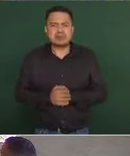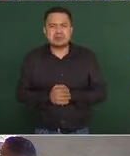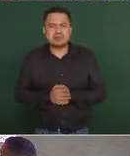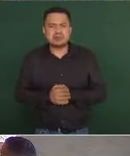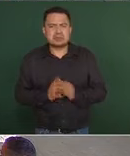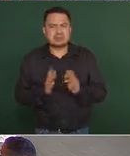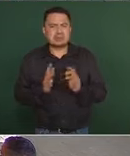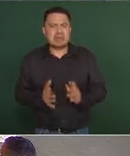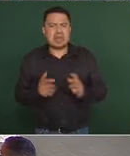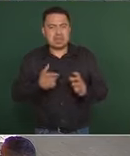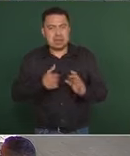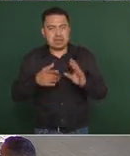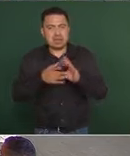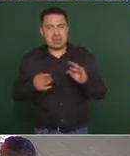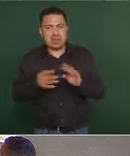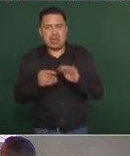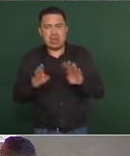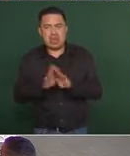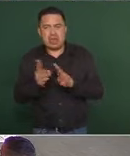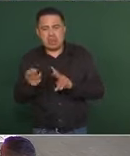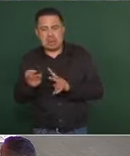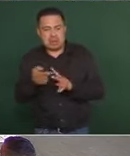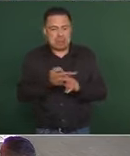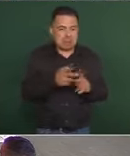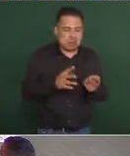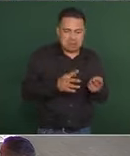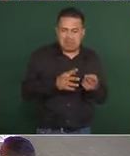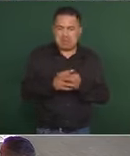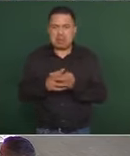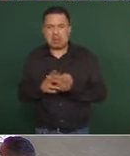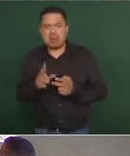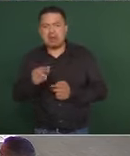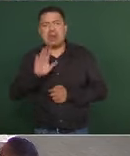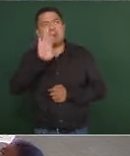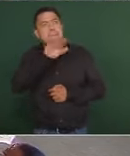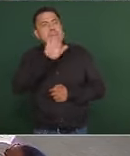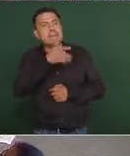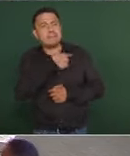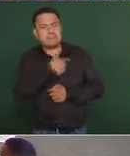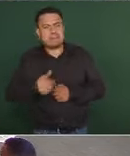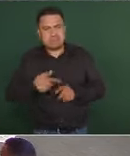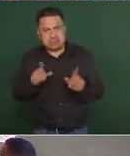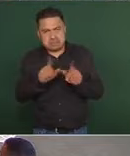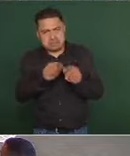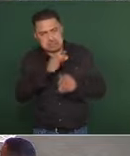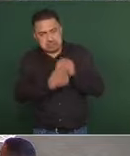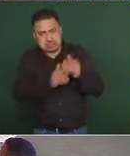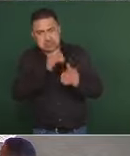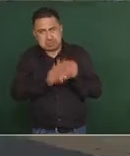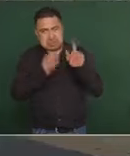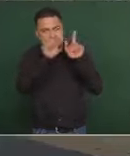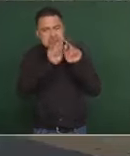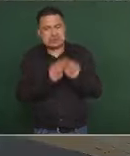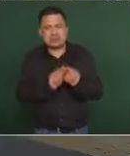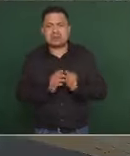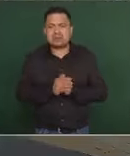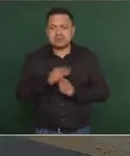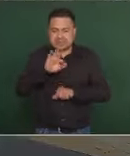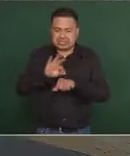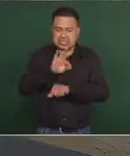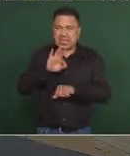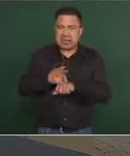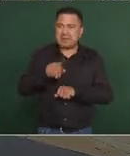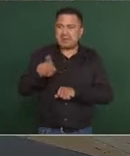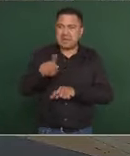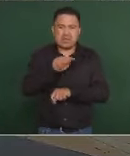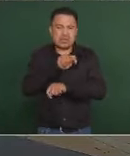ya lo dije, la violencia con la violencia. Presidente, ya nada más para finalizar, concretamente en el caso de Chilpancingo,